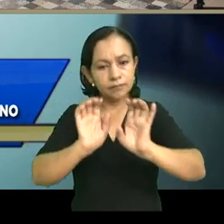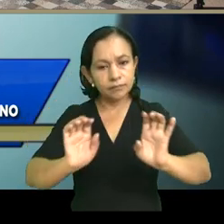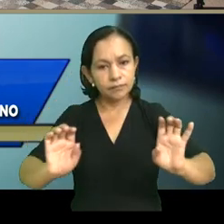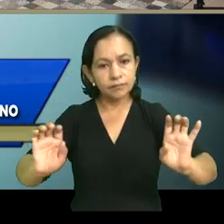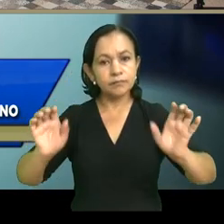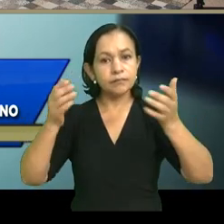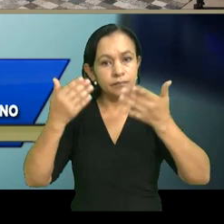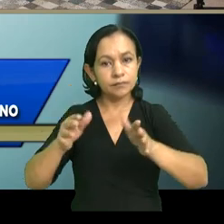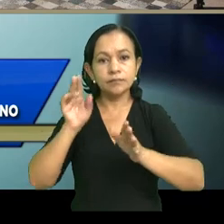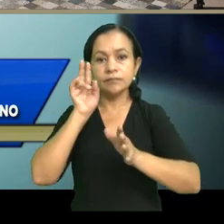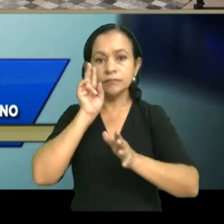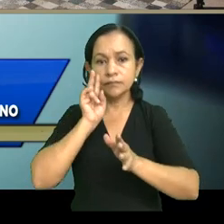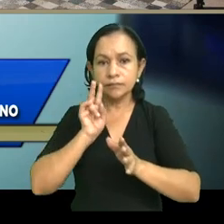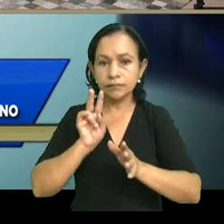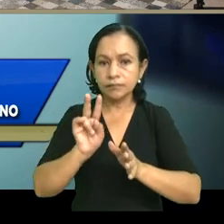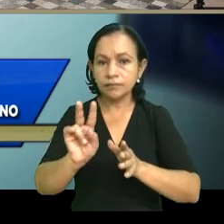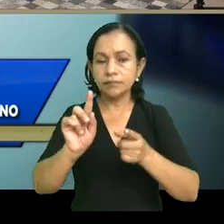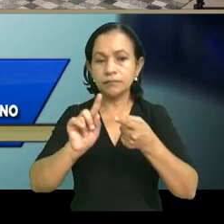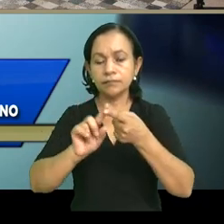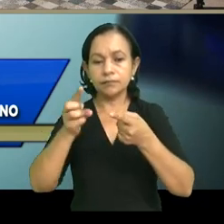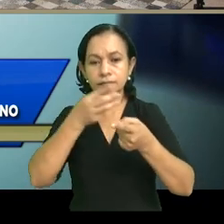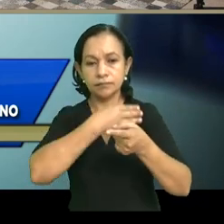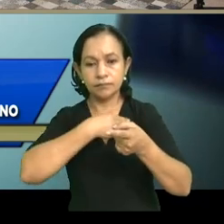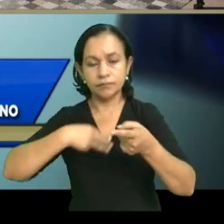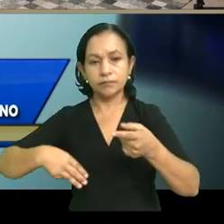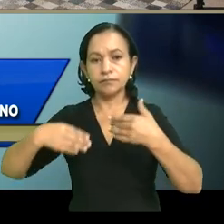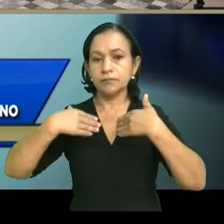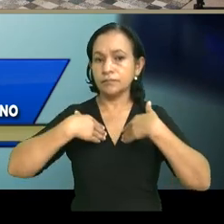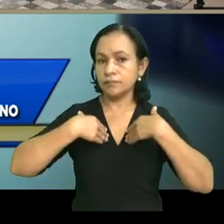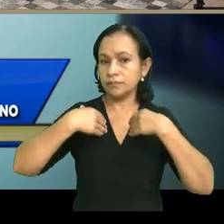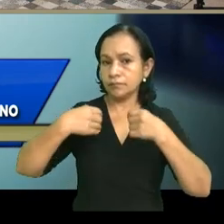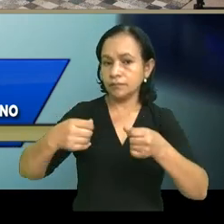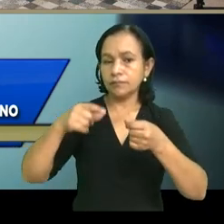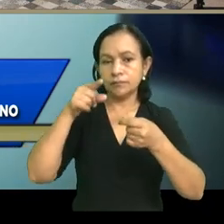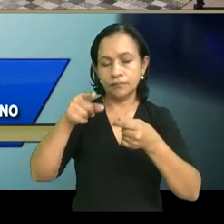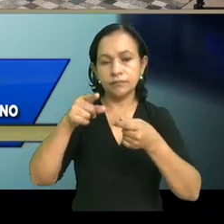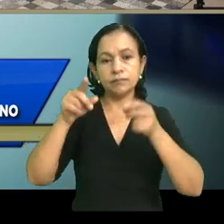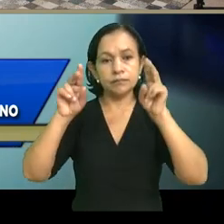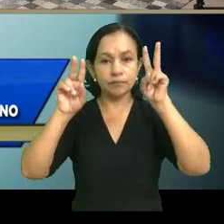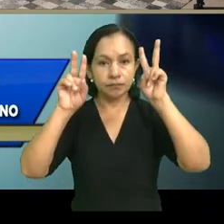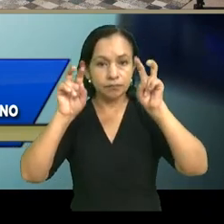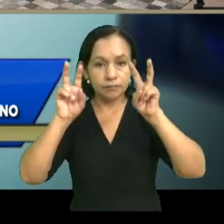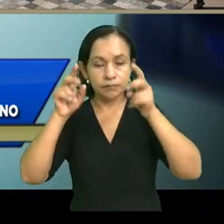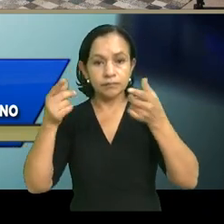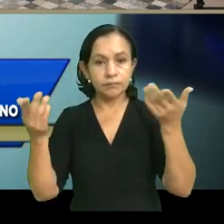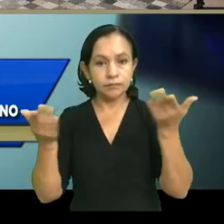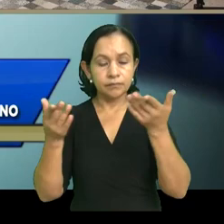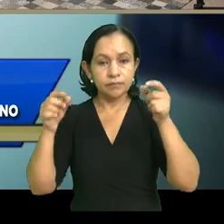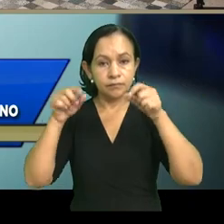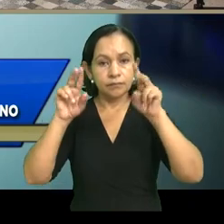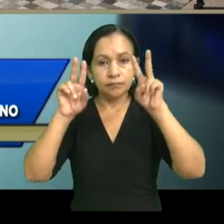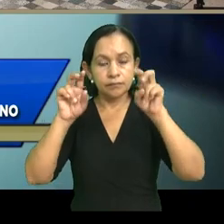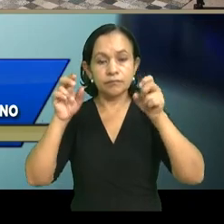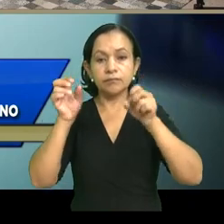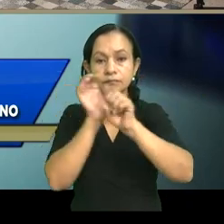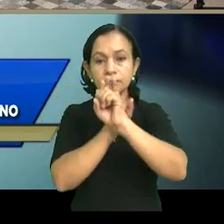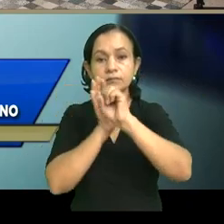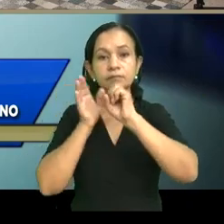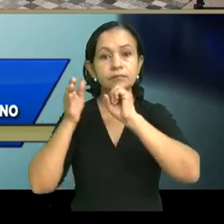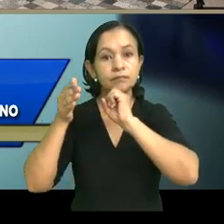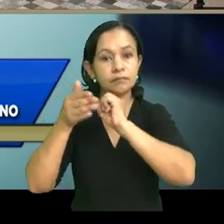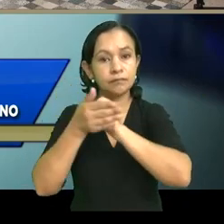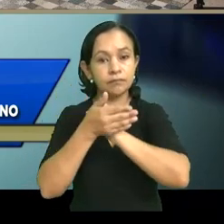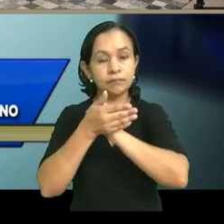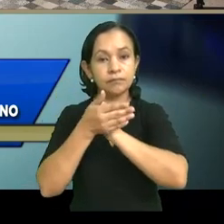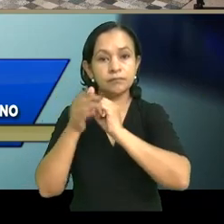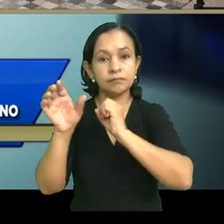gobiernos municipales vinculados tanto con el Ministerio de Salud, como bien lo mencionaba usted en este caso, en este capítulo del coronavirus, pero lo hemos visto en otros